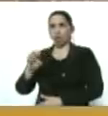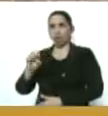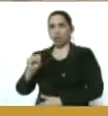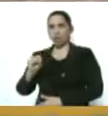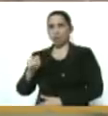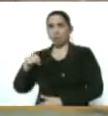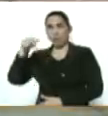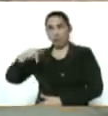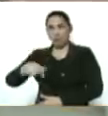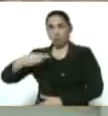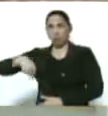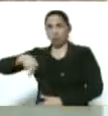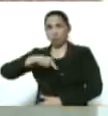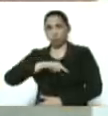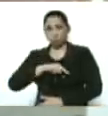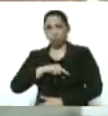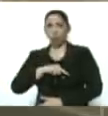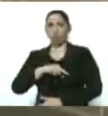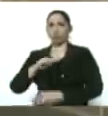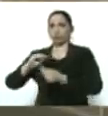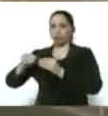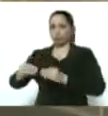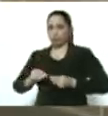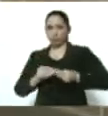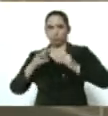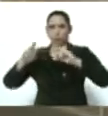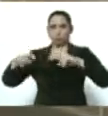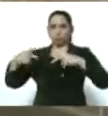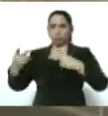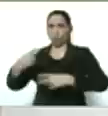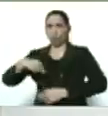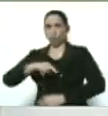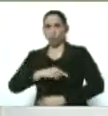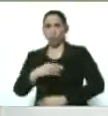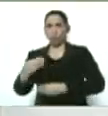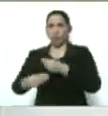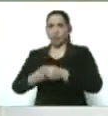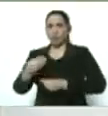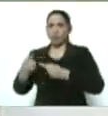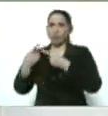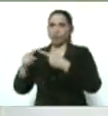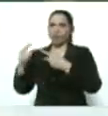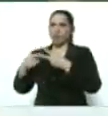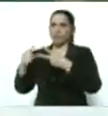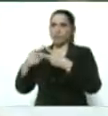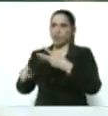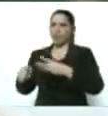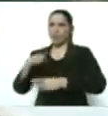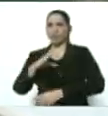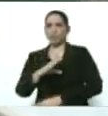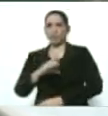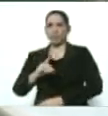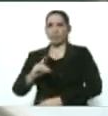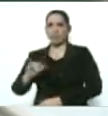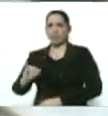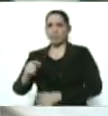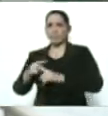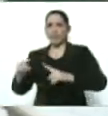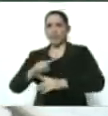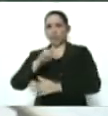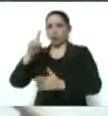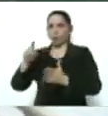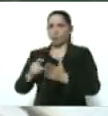nos encontramos en la rehabilitación que estamos haciendo a los diferentes CDI para completar